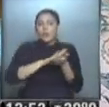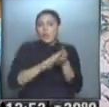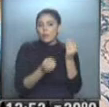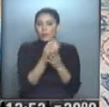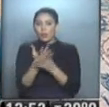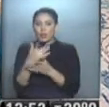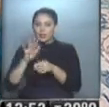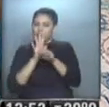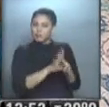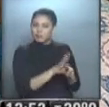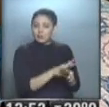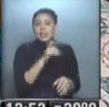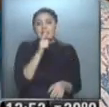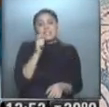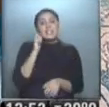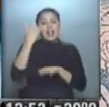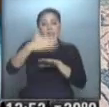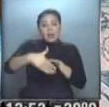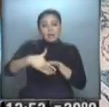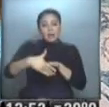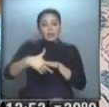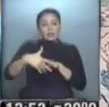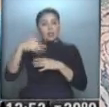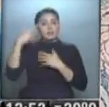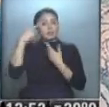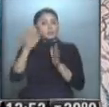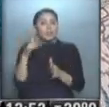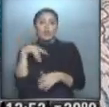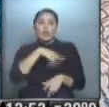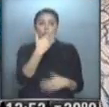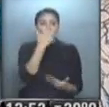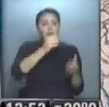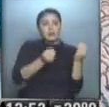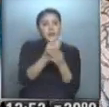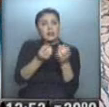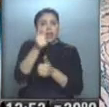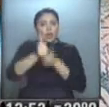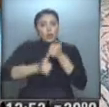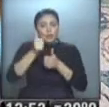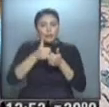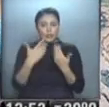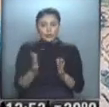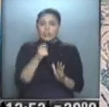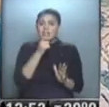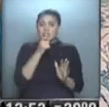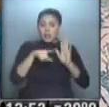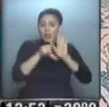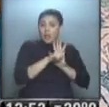Solo reduciendo a un límite razonable, de manera tal que haya espacio para otros, se podrán implementar. Si no, esta